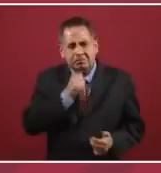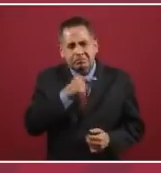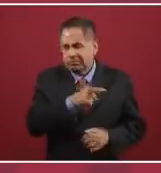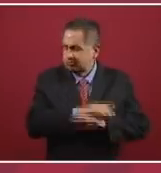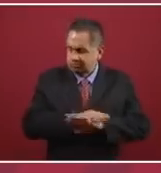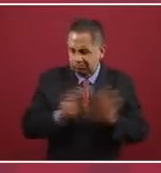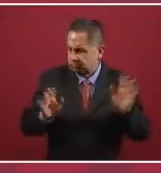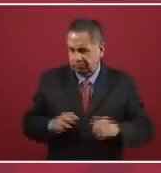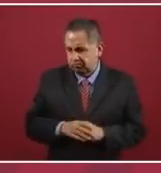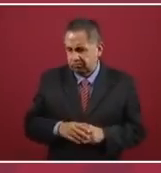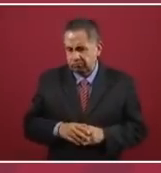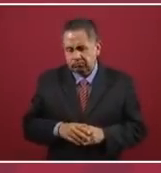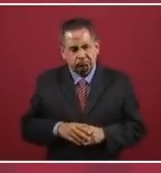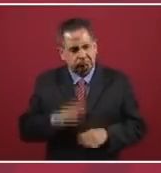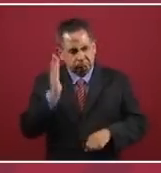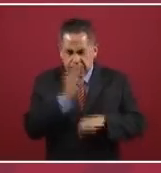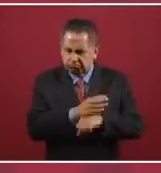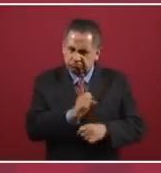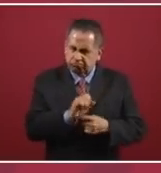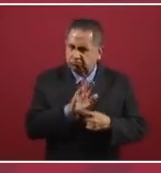debe de servir de